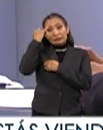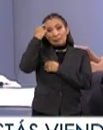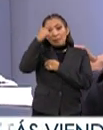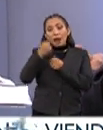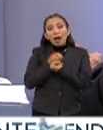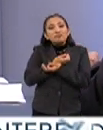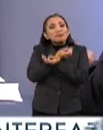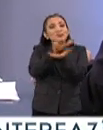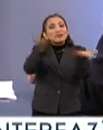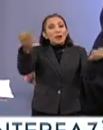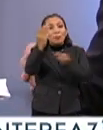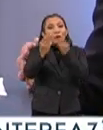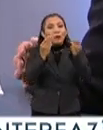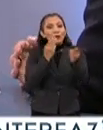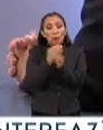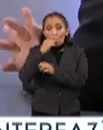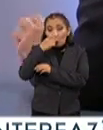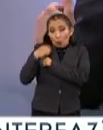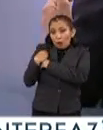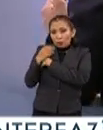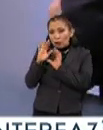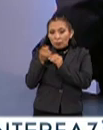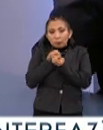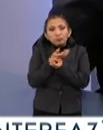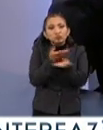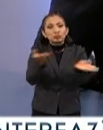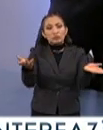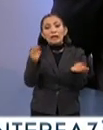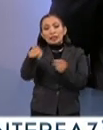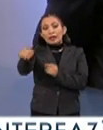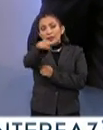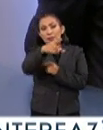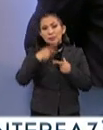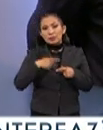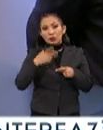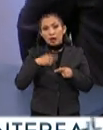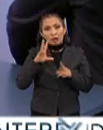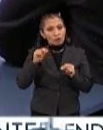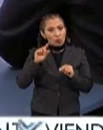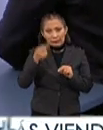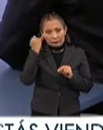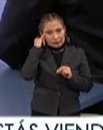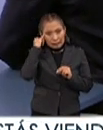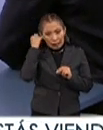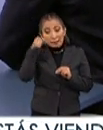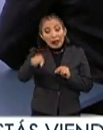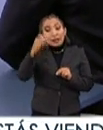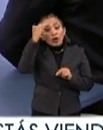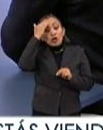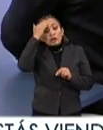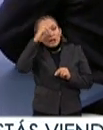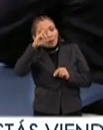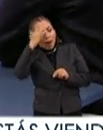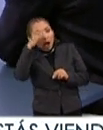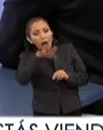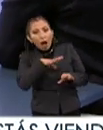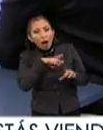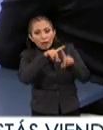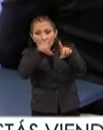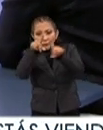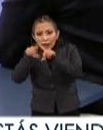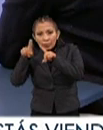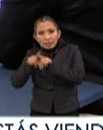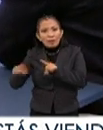para compartirlo con el mundo. Claro. Por una parte, hacia la población no indígena, para que pueda reconocer esta